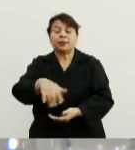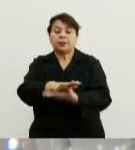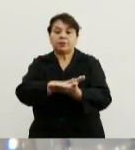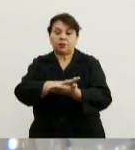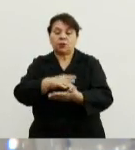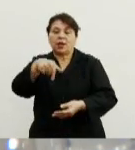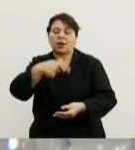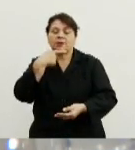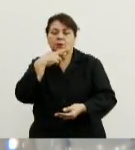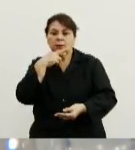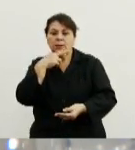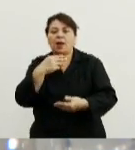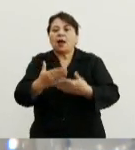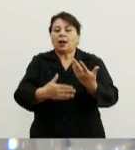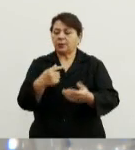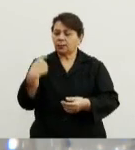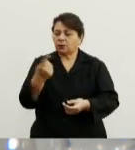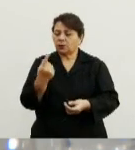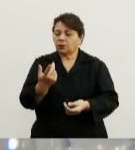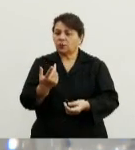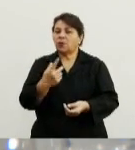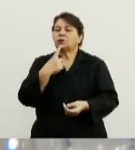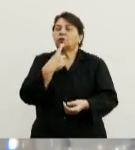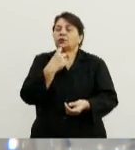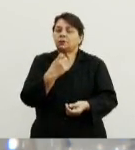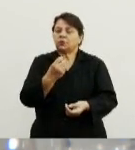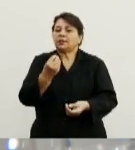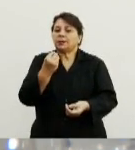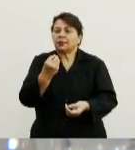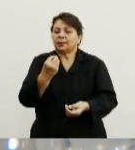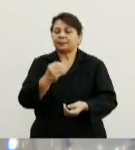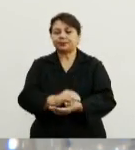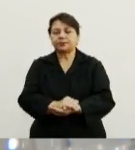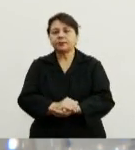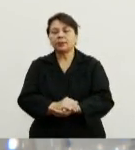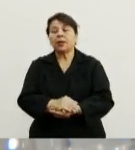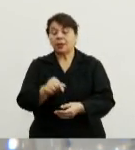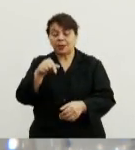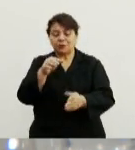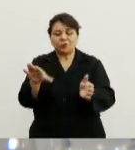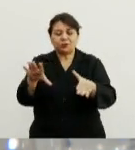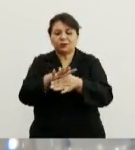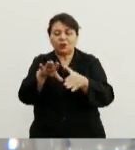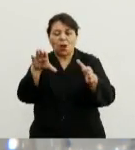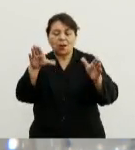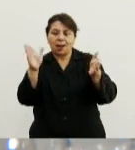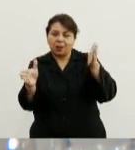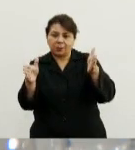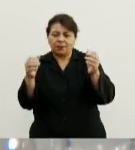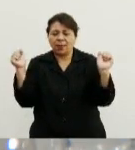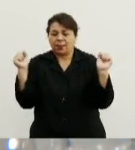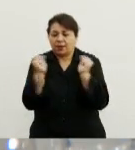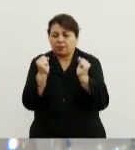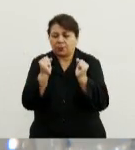provincia hace que nosotros también tengamos en cuenta la situación invernal es decir que el área